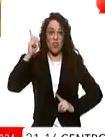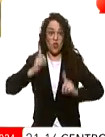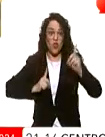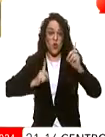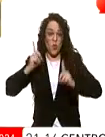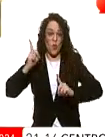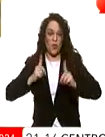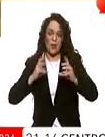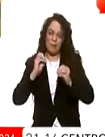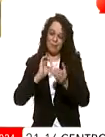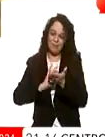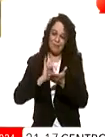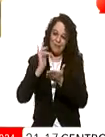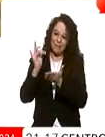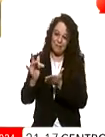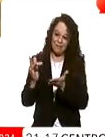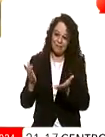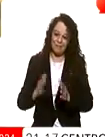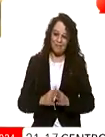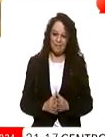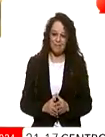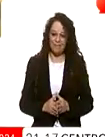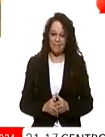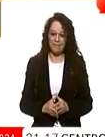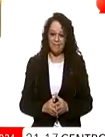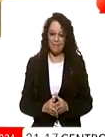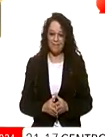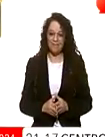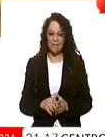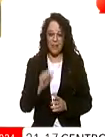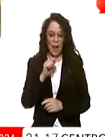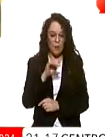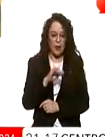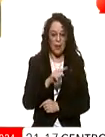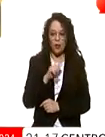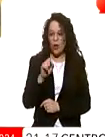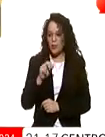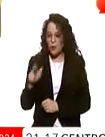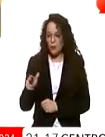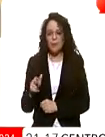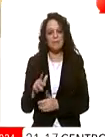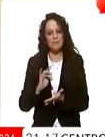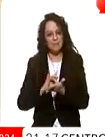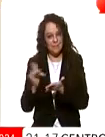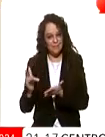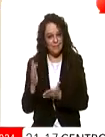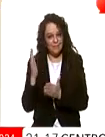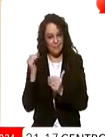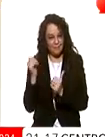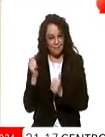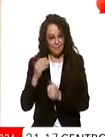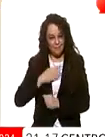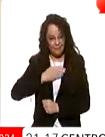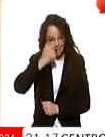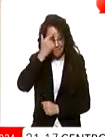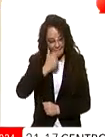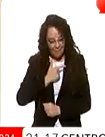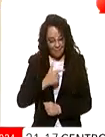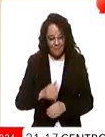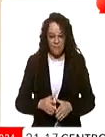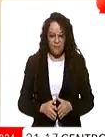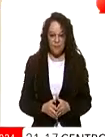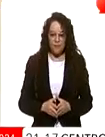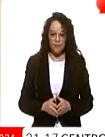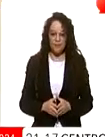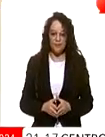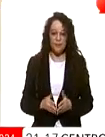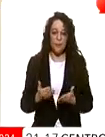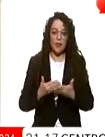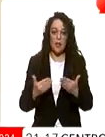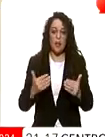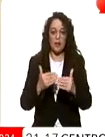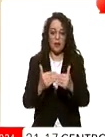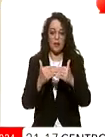Gracias, magistrado. Gracias, Alberto Azul. Hasta luego. Hasta luego. Hasta muy luego. Buenas noches, magistrado. Y vamos con...